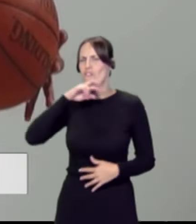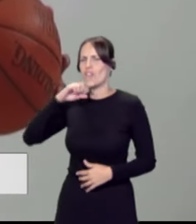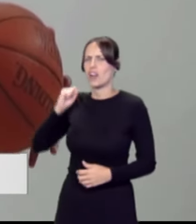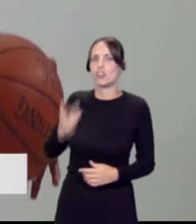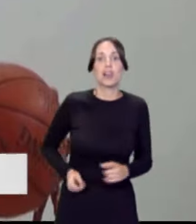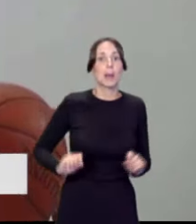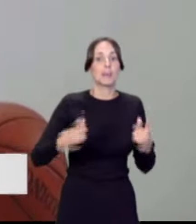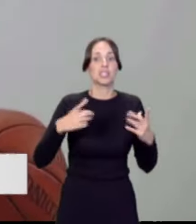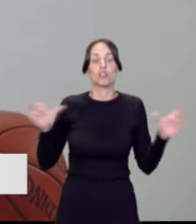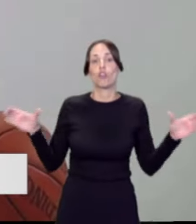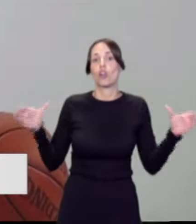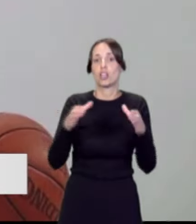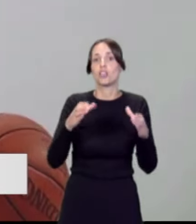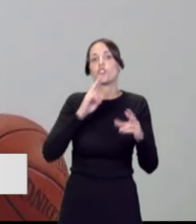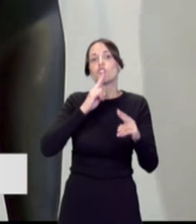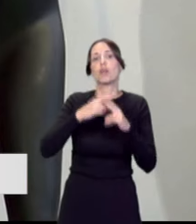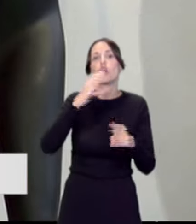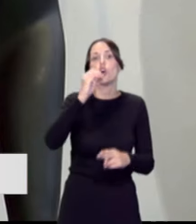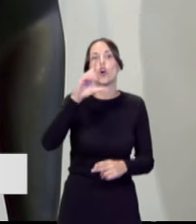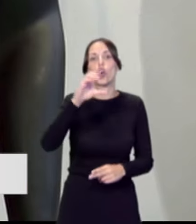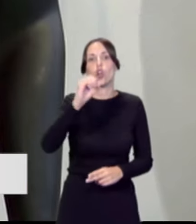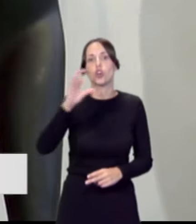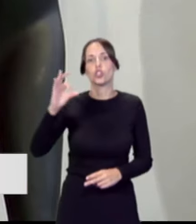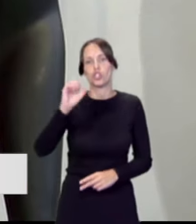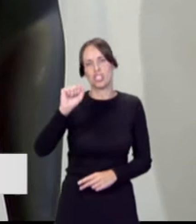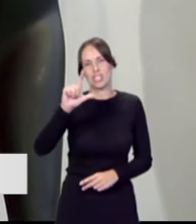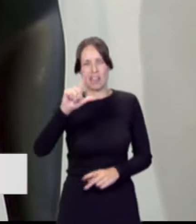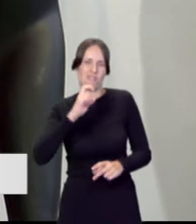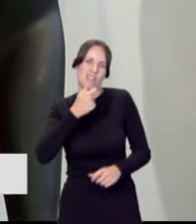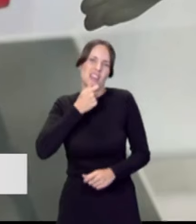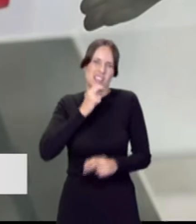llamada Colossal, The Ultimate Jordan Collection.